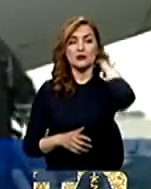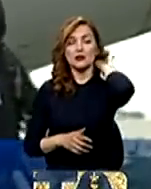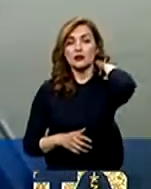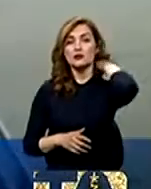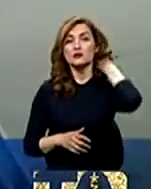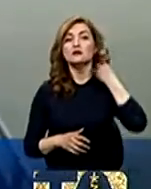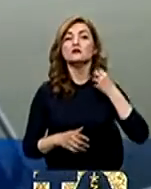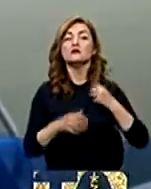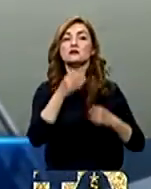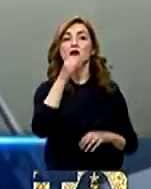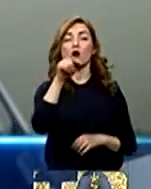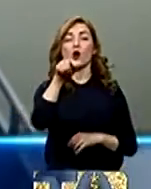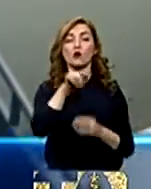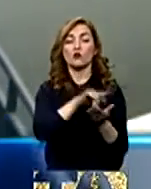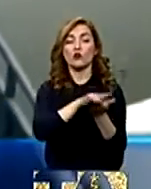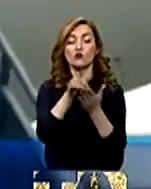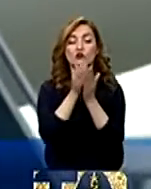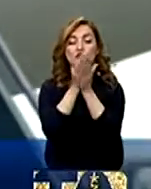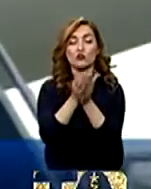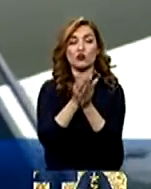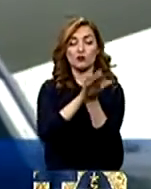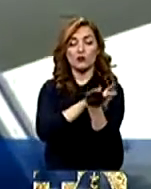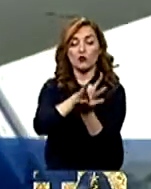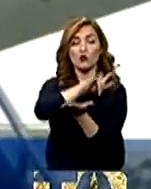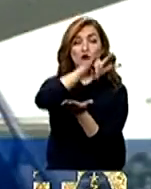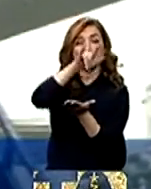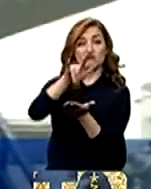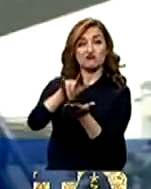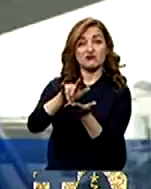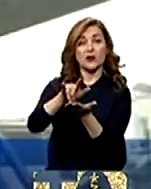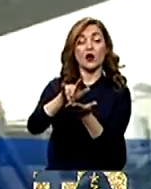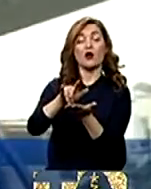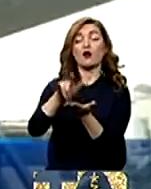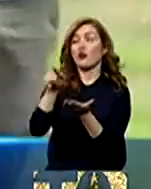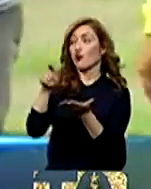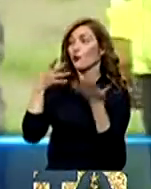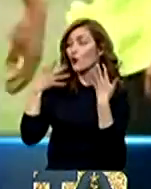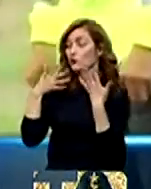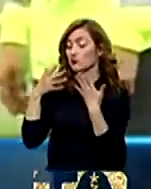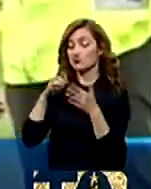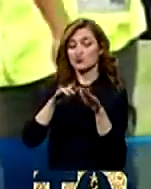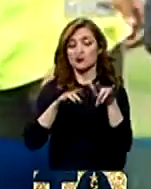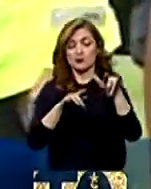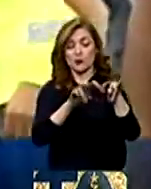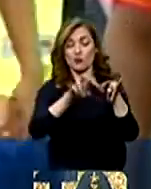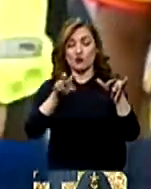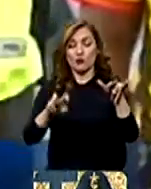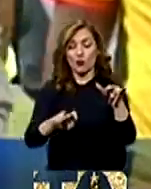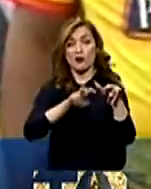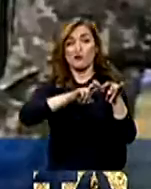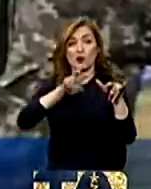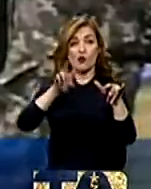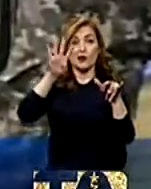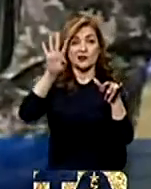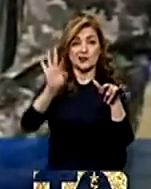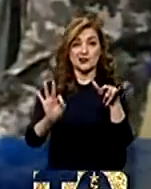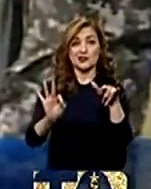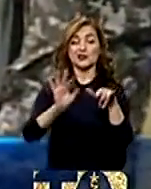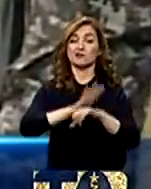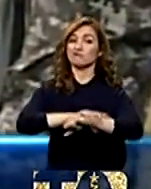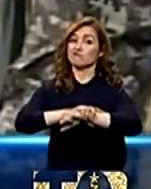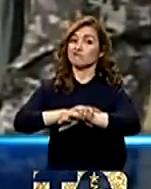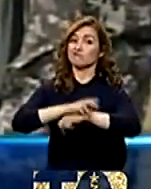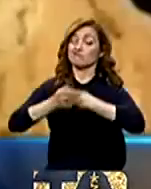Uno a uno de la aeronave de la Fuerza Aérea Ecuatoriana en la base de Guayaquil se iban bajando. Son en total 49 ciudadanos, todos detenidos